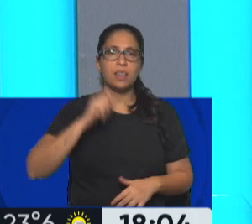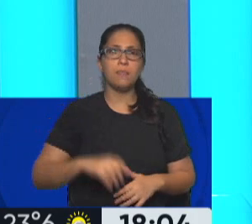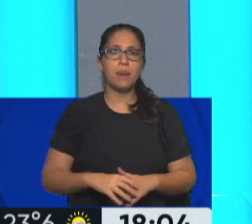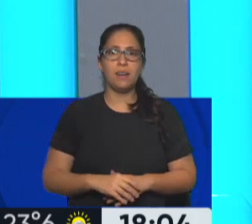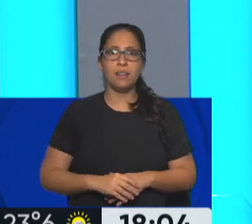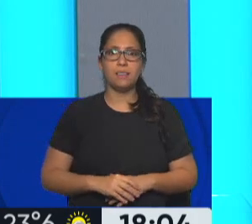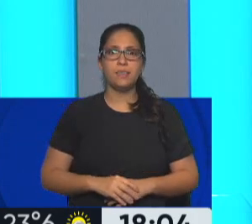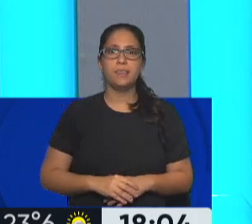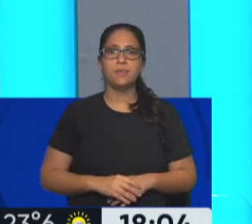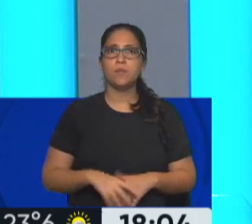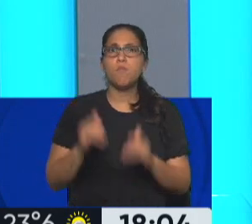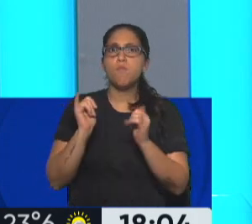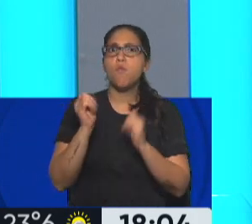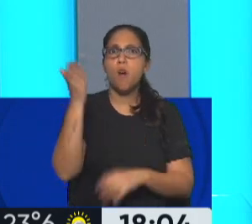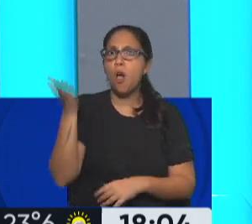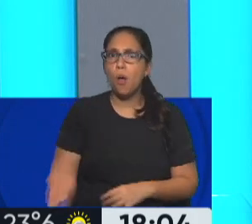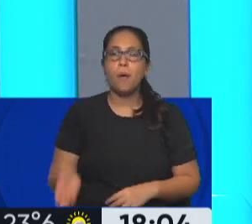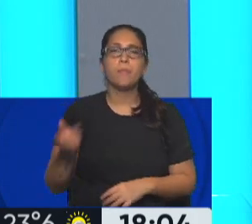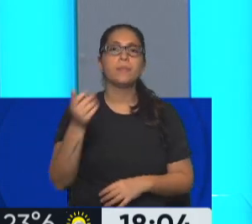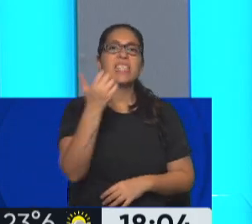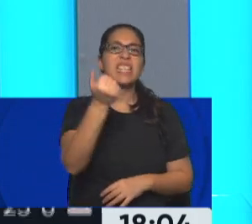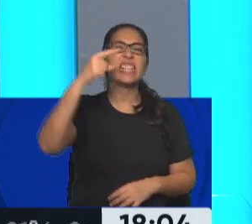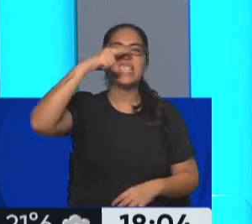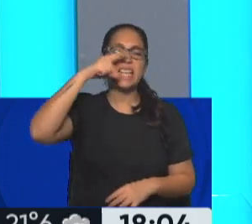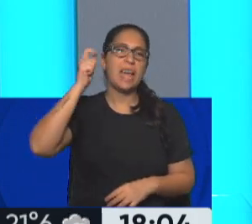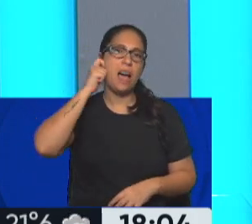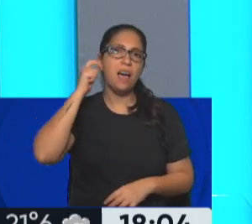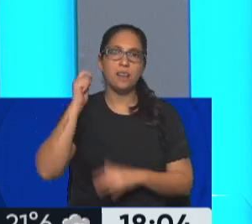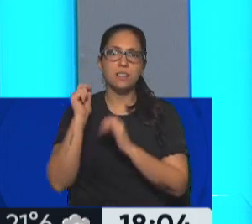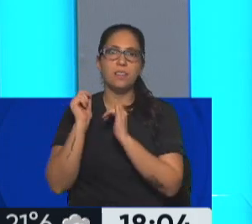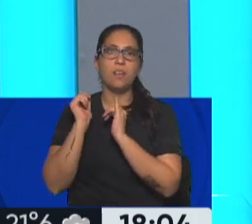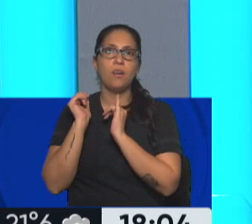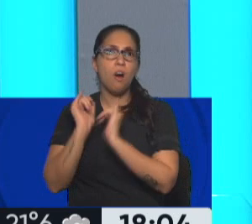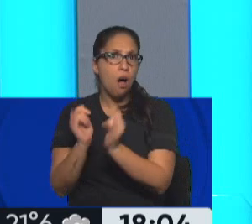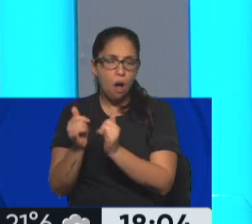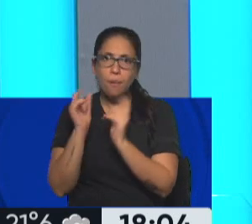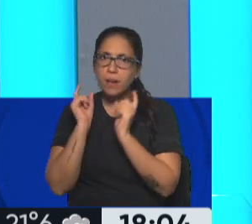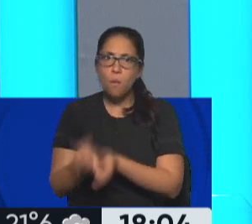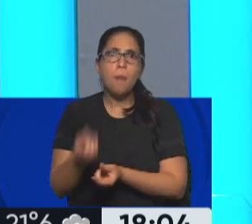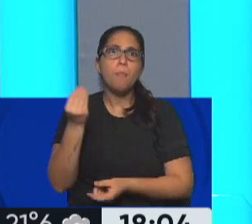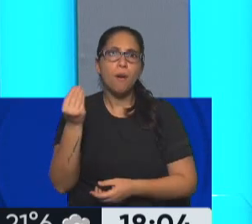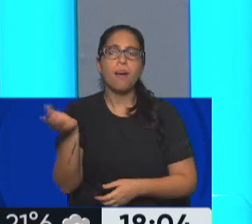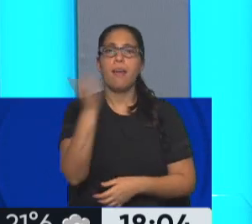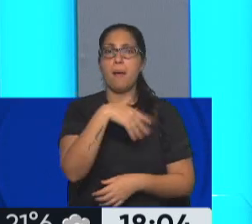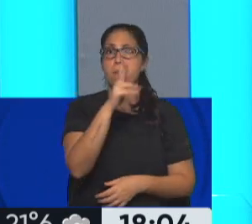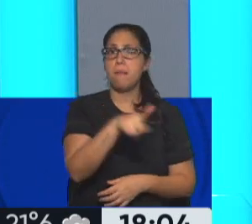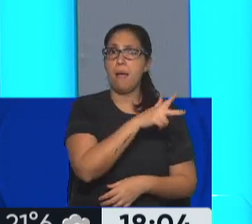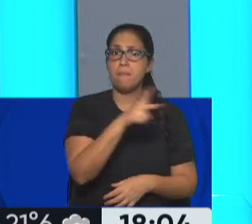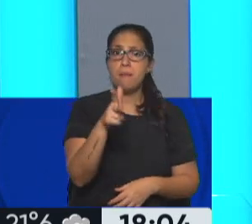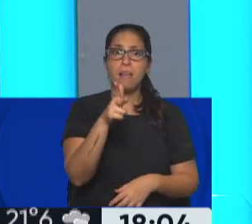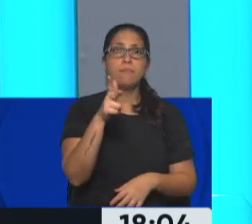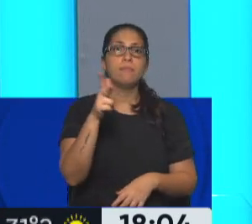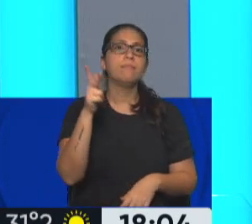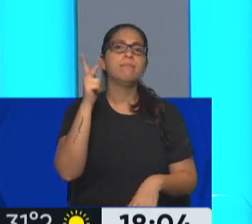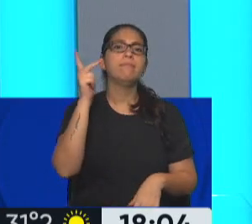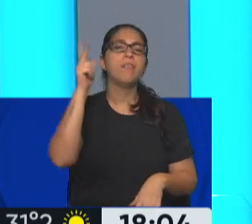Es muy joven, a ver, recordemos que 67 años, perdón, pero es muy joven porque recordemos que el Papa había puesto incluso el límite de los